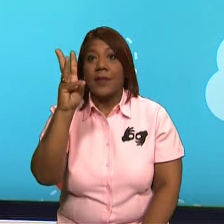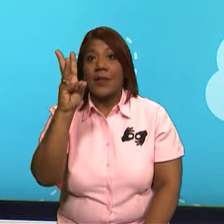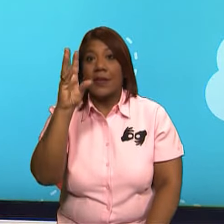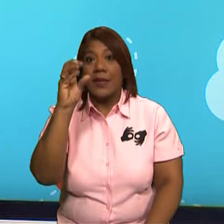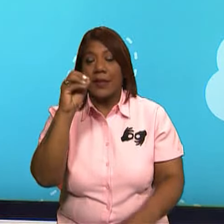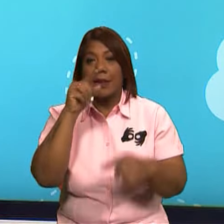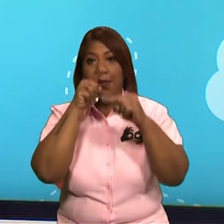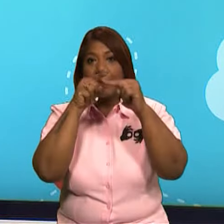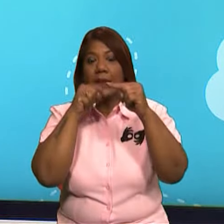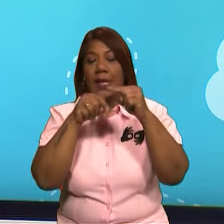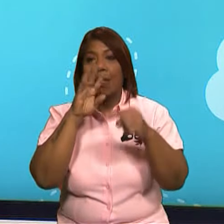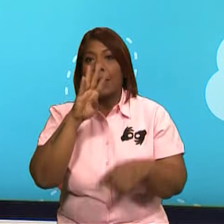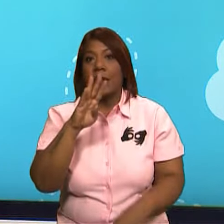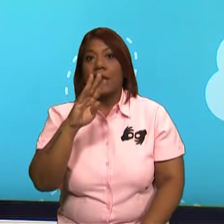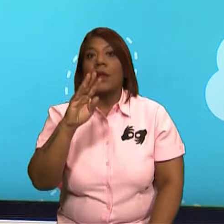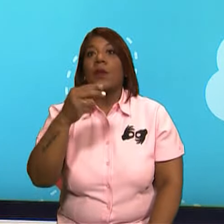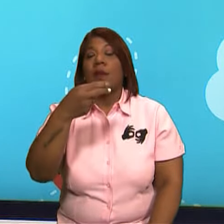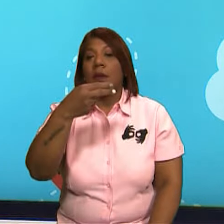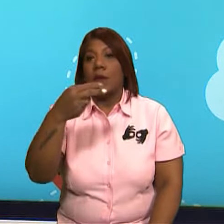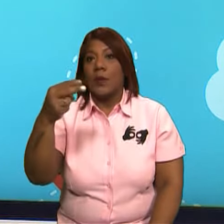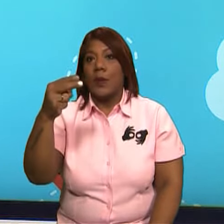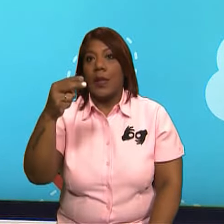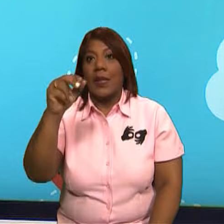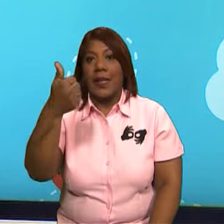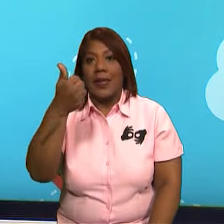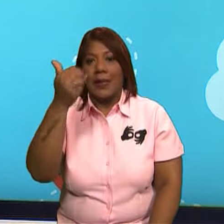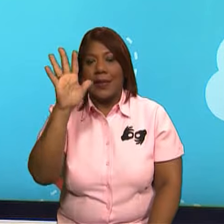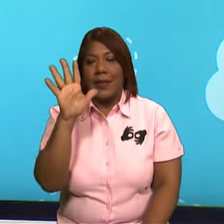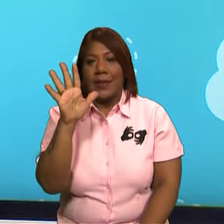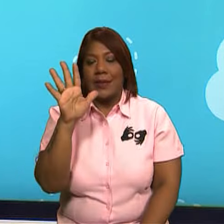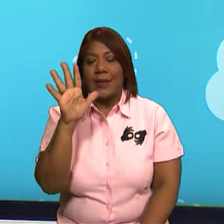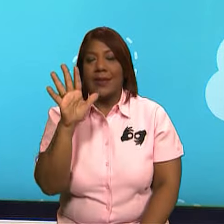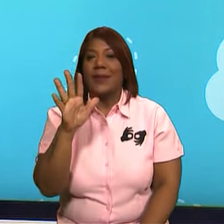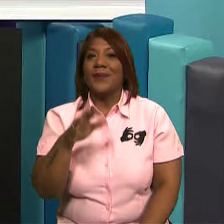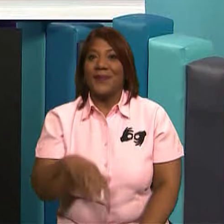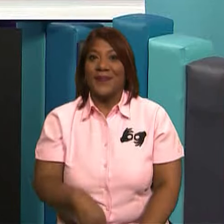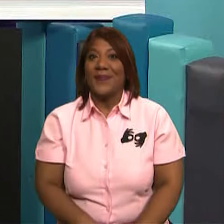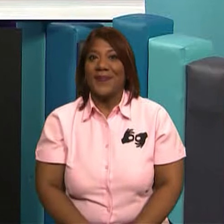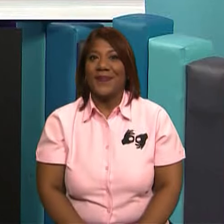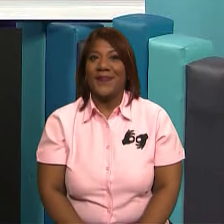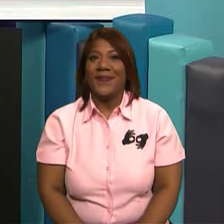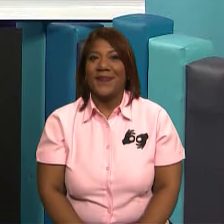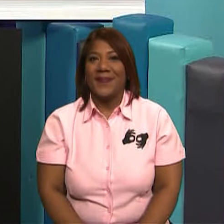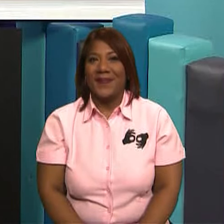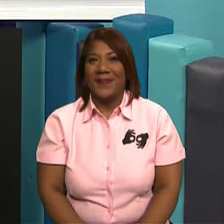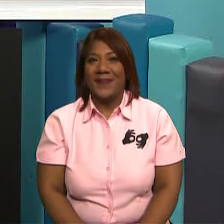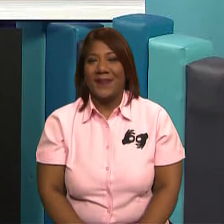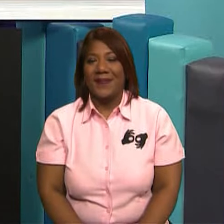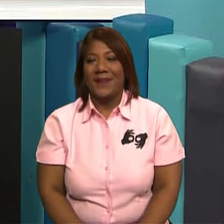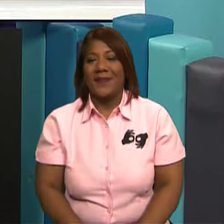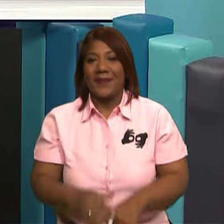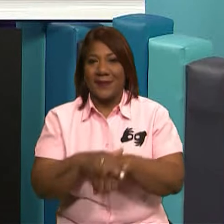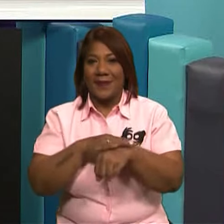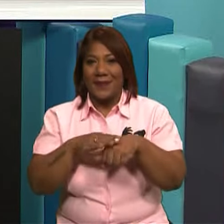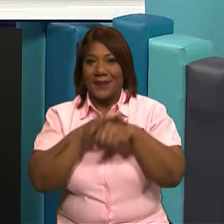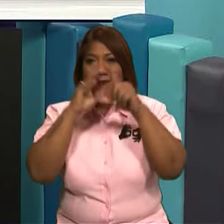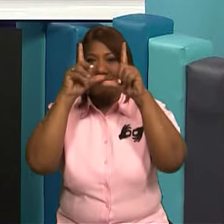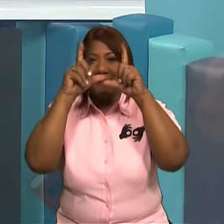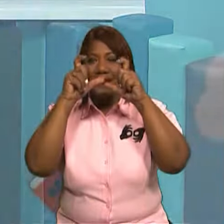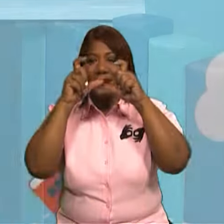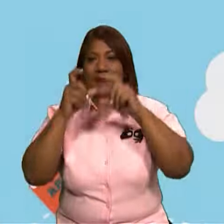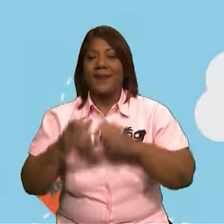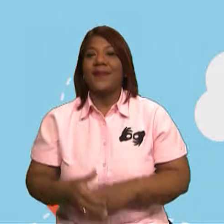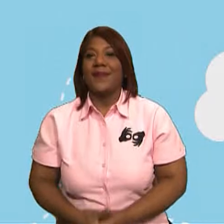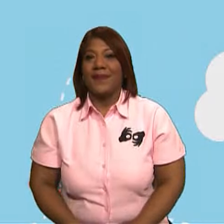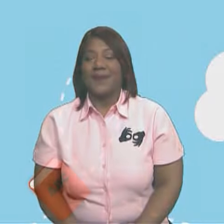4 es igual a 10 más 5, que es igual a 15. Pueden realizar una captura de pantalla para que